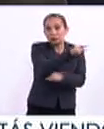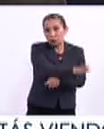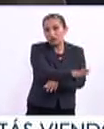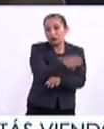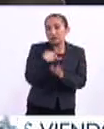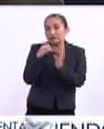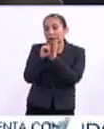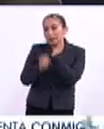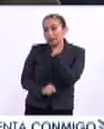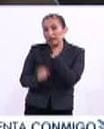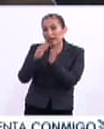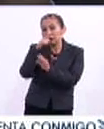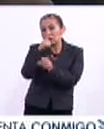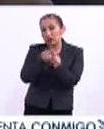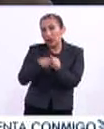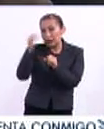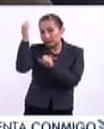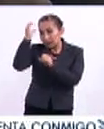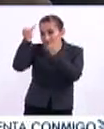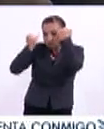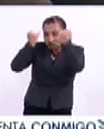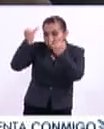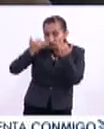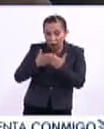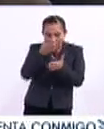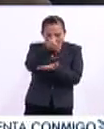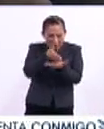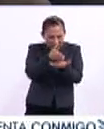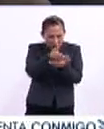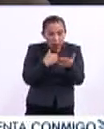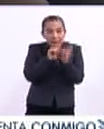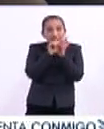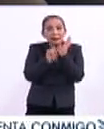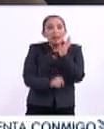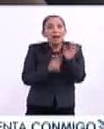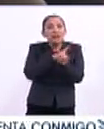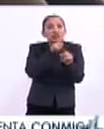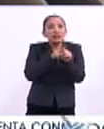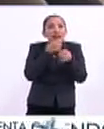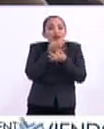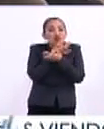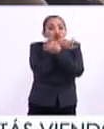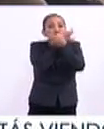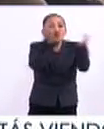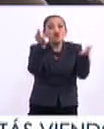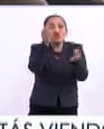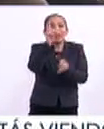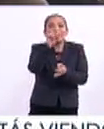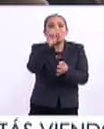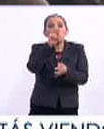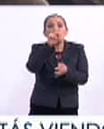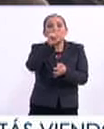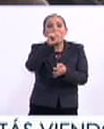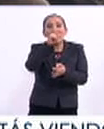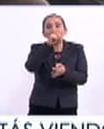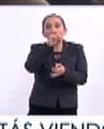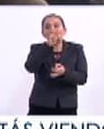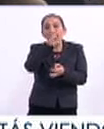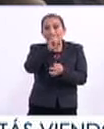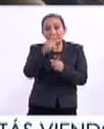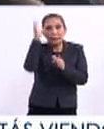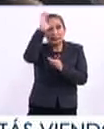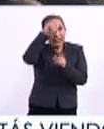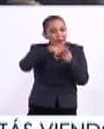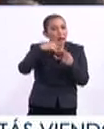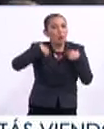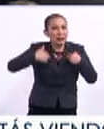Sistema Nacional de Creadores, falta algo ahí en medio, que es un Sistema Nacional de Divulgadores, que pues no solo de ciencia, de